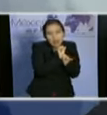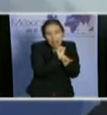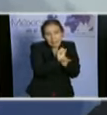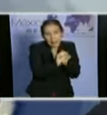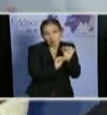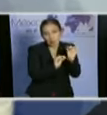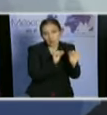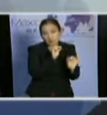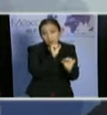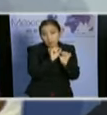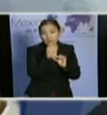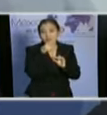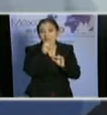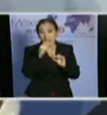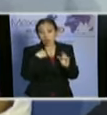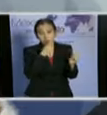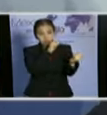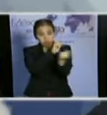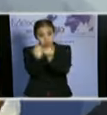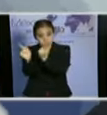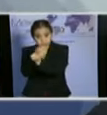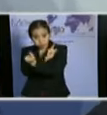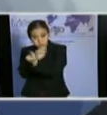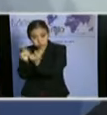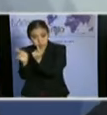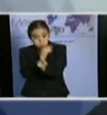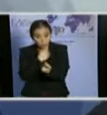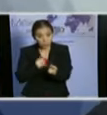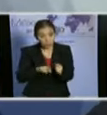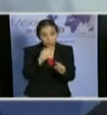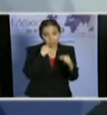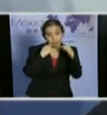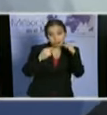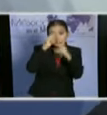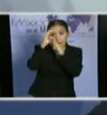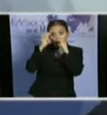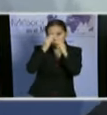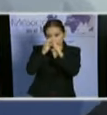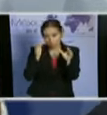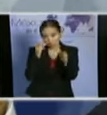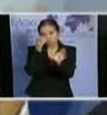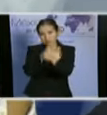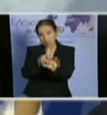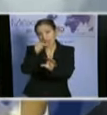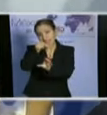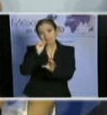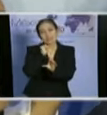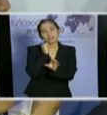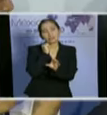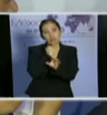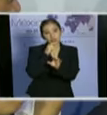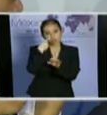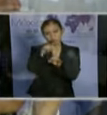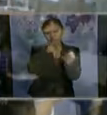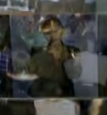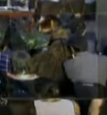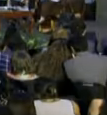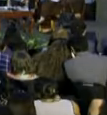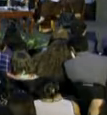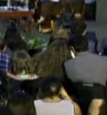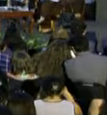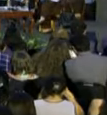medida en que interactuemos más en los debates globales, yo digo, y ahí el Senado va a tener un rol muy